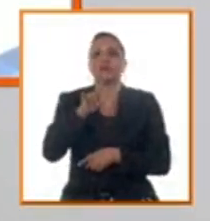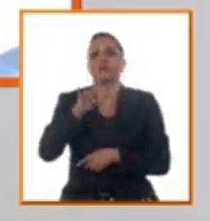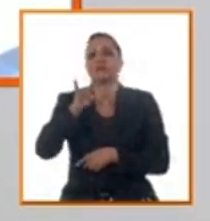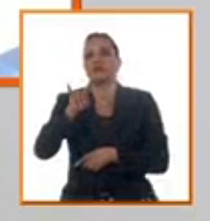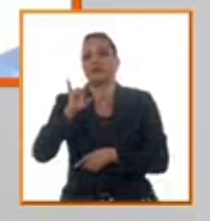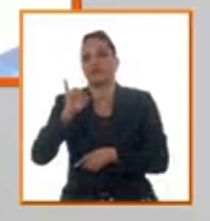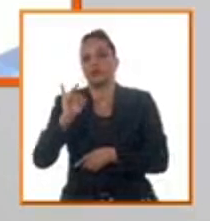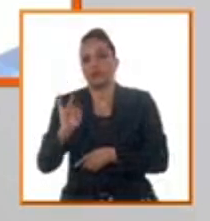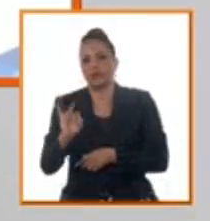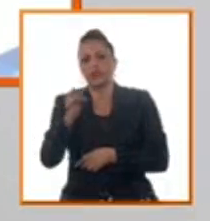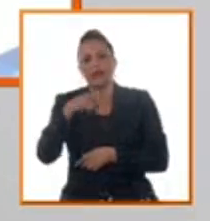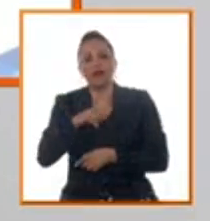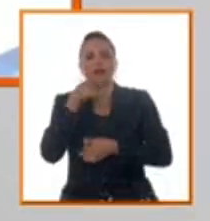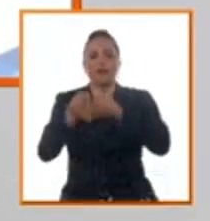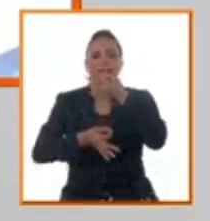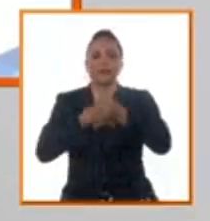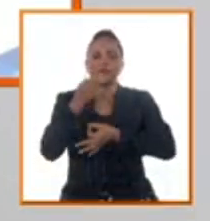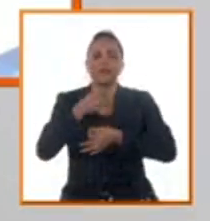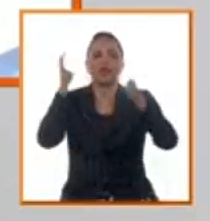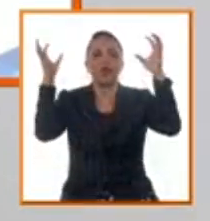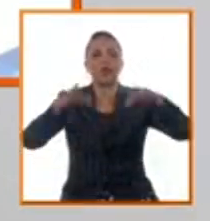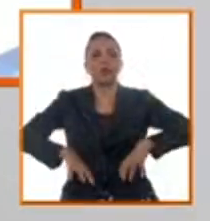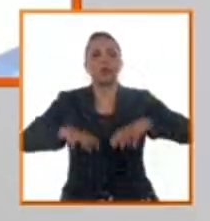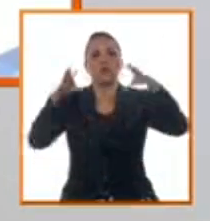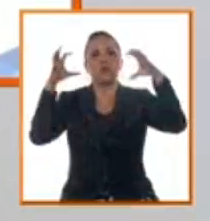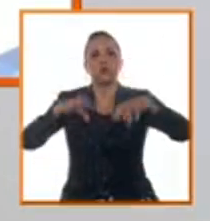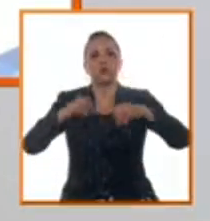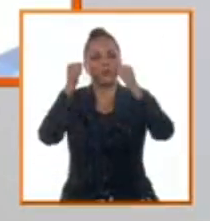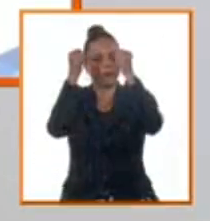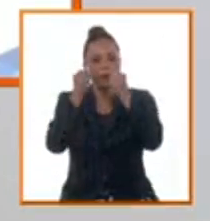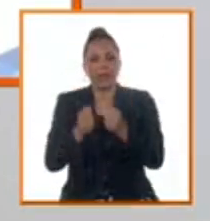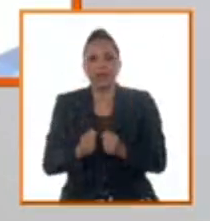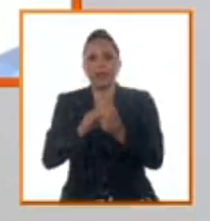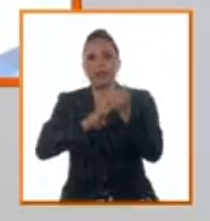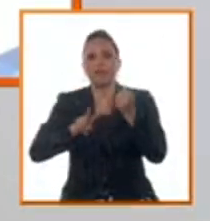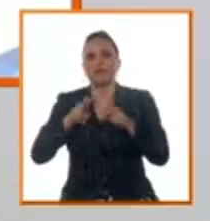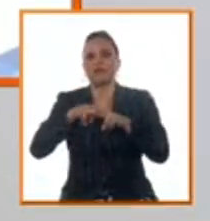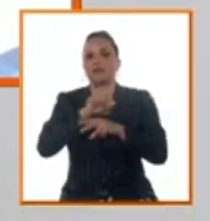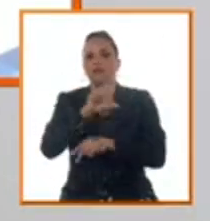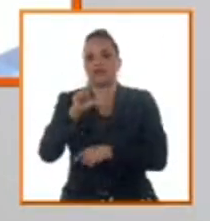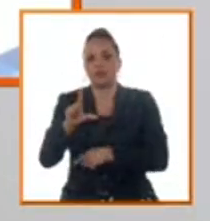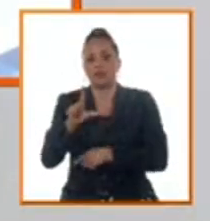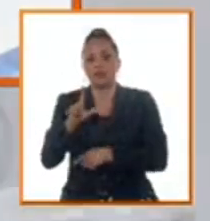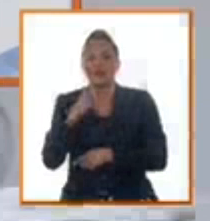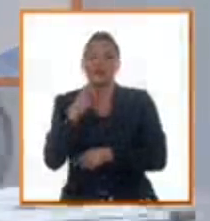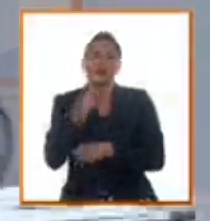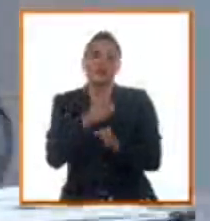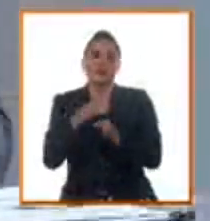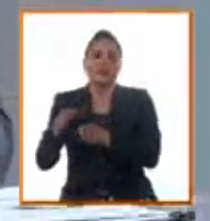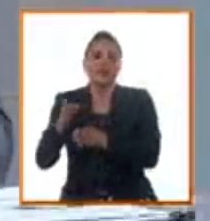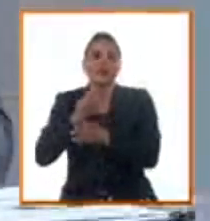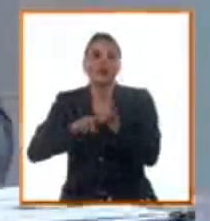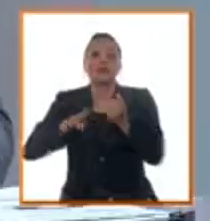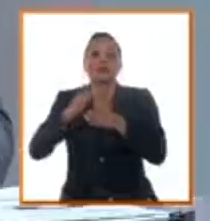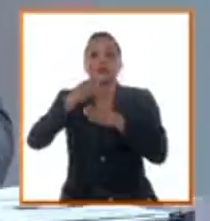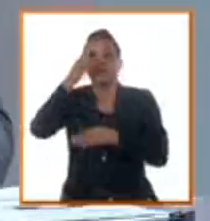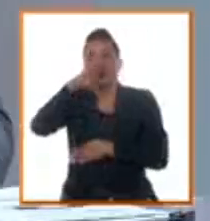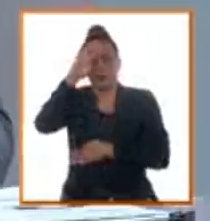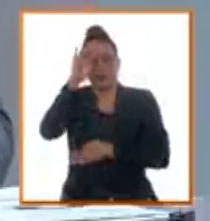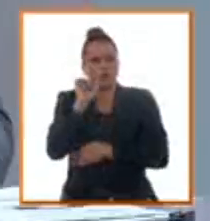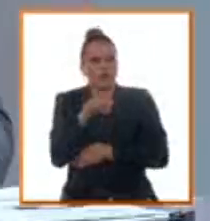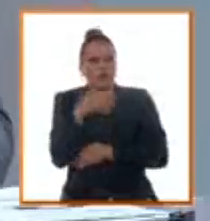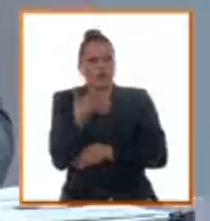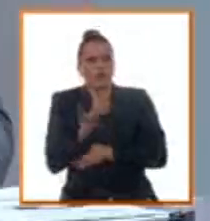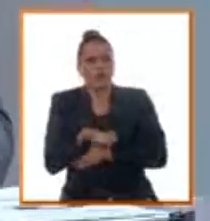obstante, igualmente, como hemos referido, las lluvias han sido intensas también en el territorio holguinero. Y para la provincia de Santiago de Cuba, pues